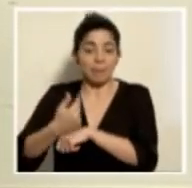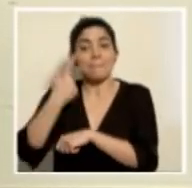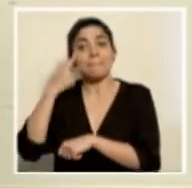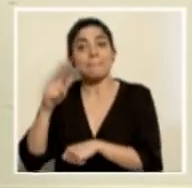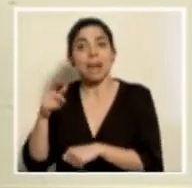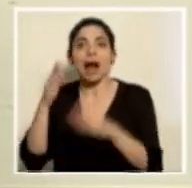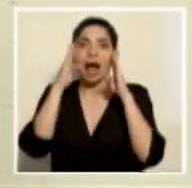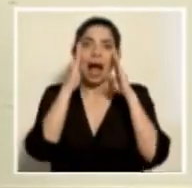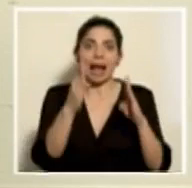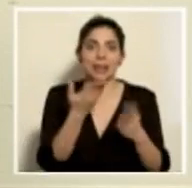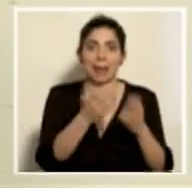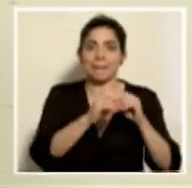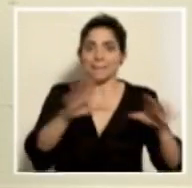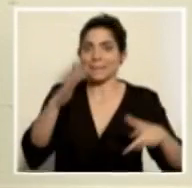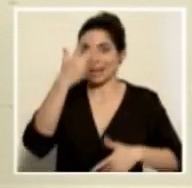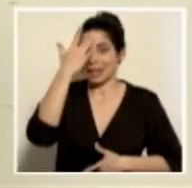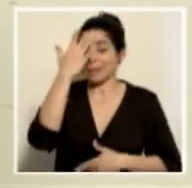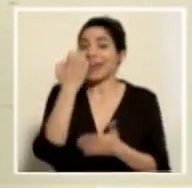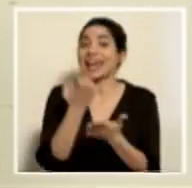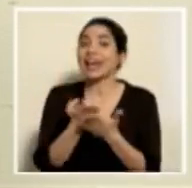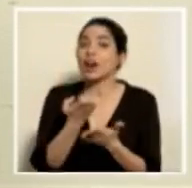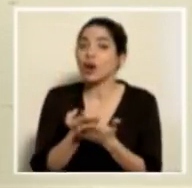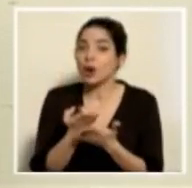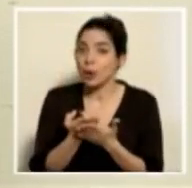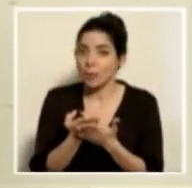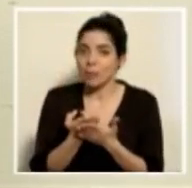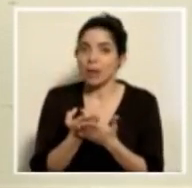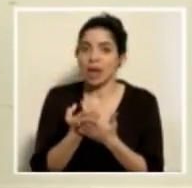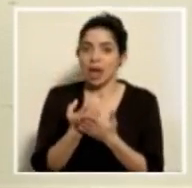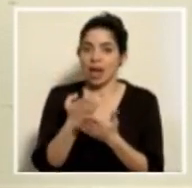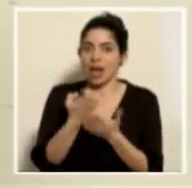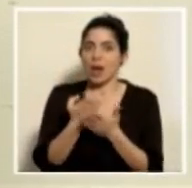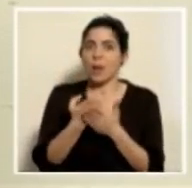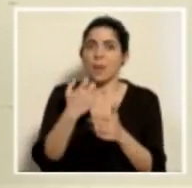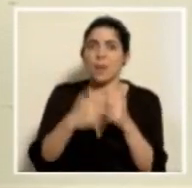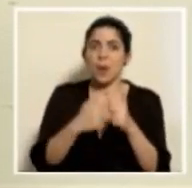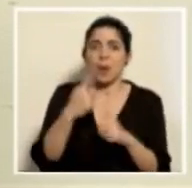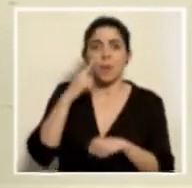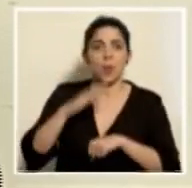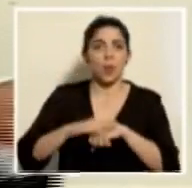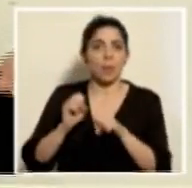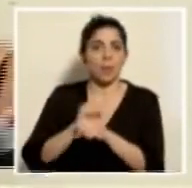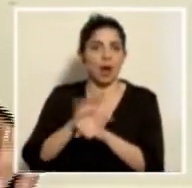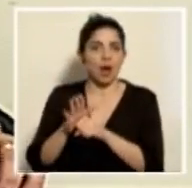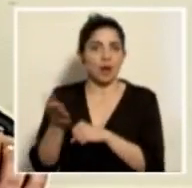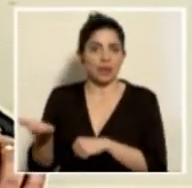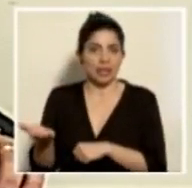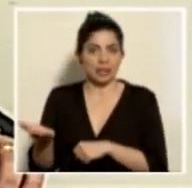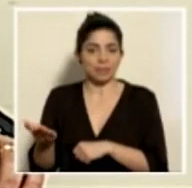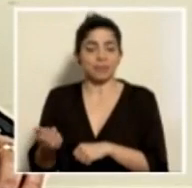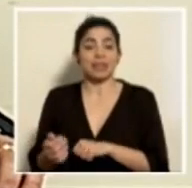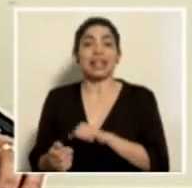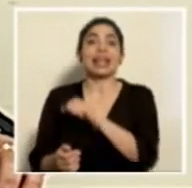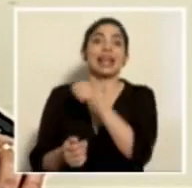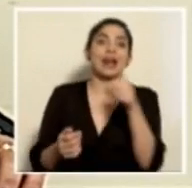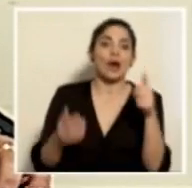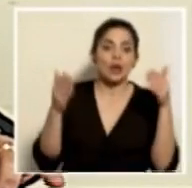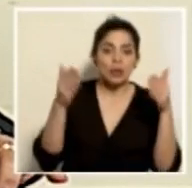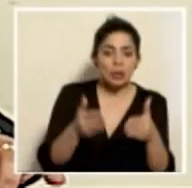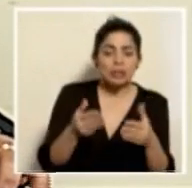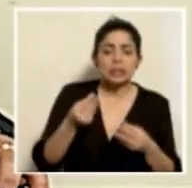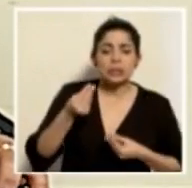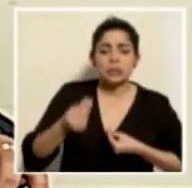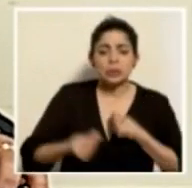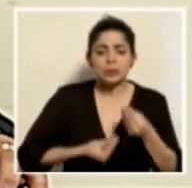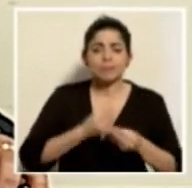para casualmente atender la pandemia económica derivado del COVID. Y en otro espacio, viendo cómo